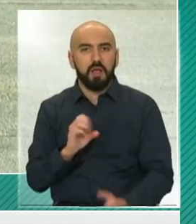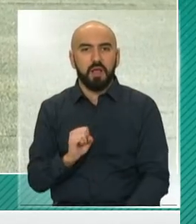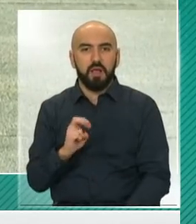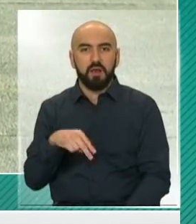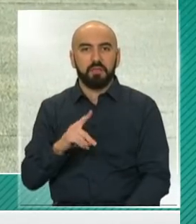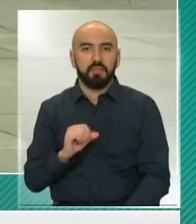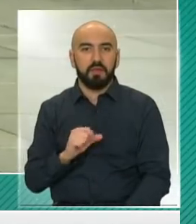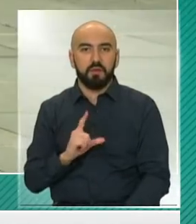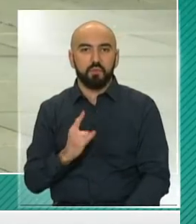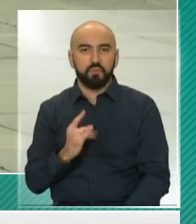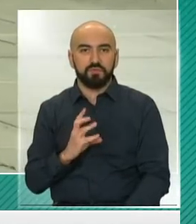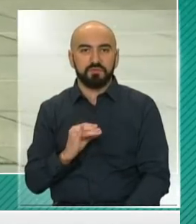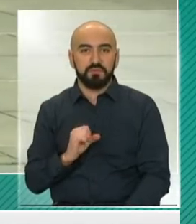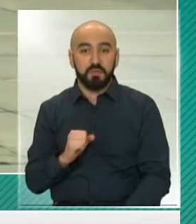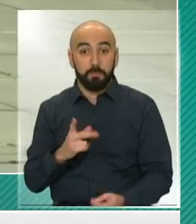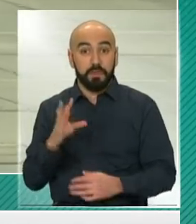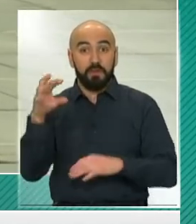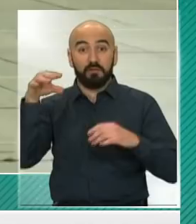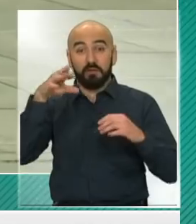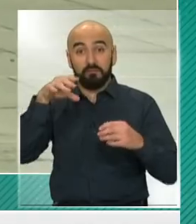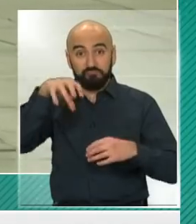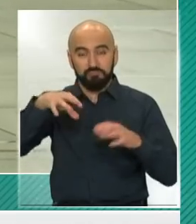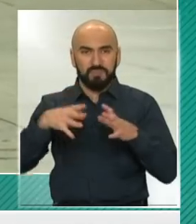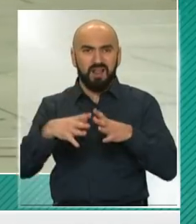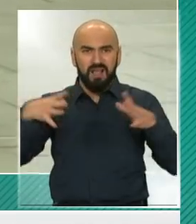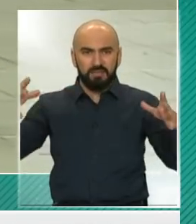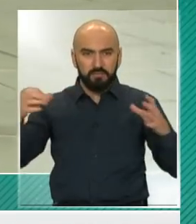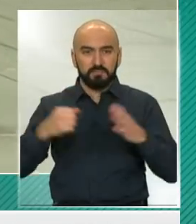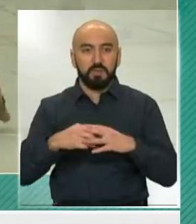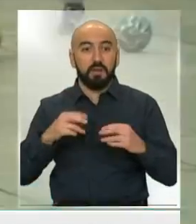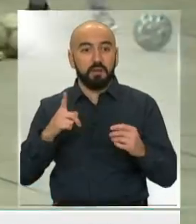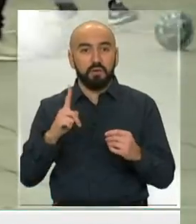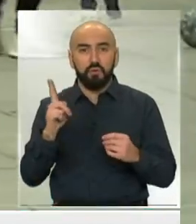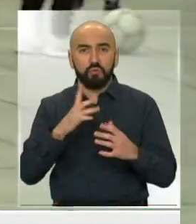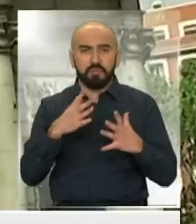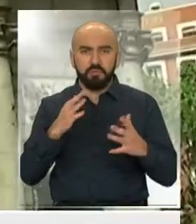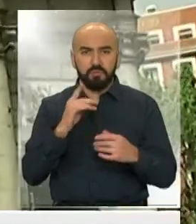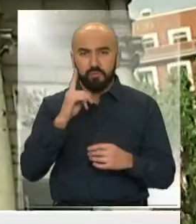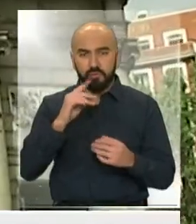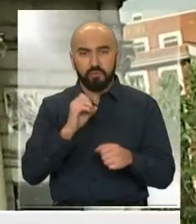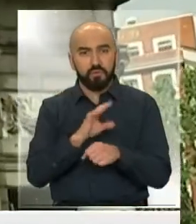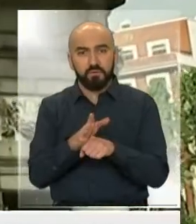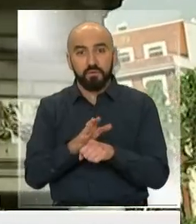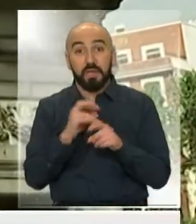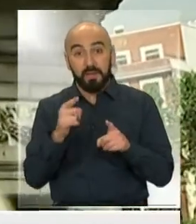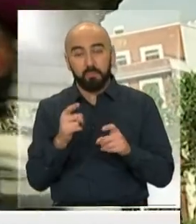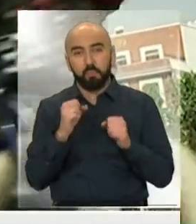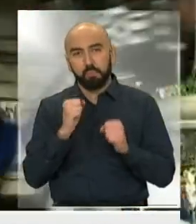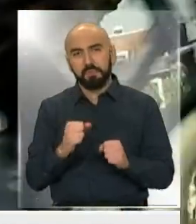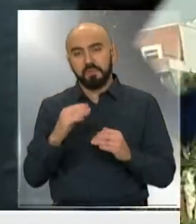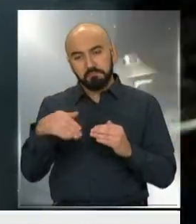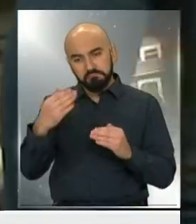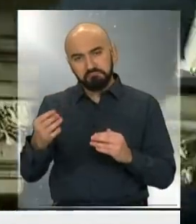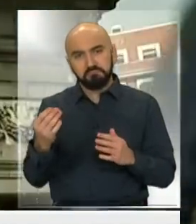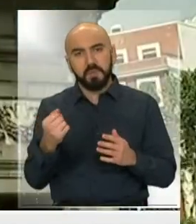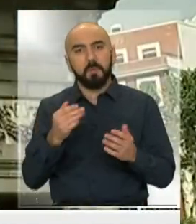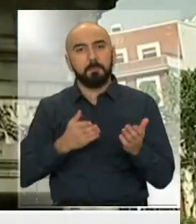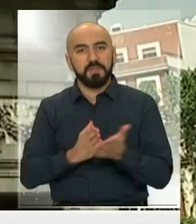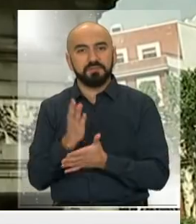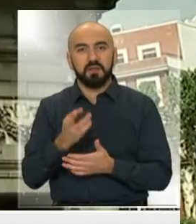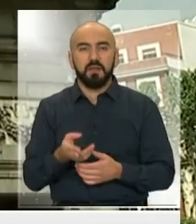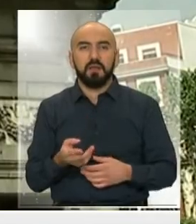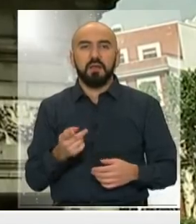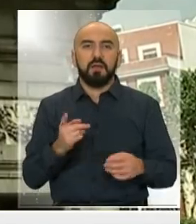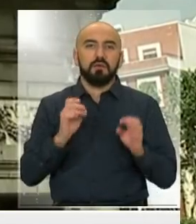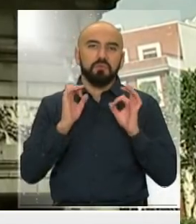más grande de acá de españa' que tiene mucha zona en donde no hay más casos de coronavirus puedan en un par de semanas más comenzar ya de forma